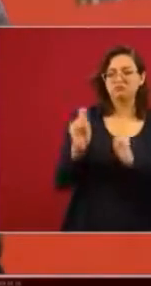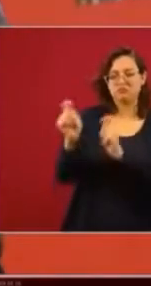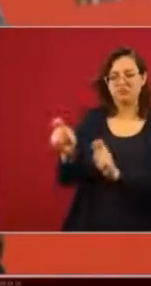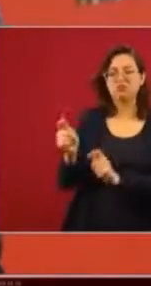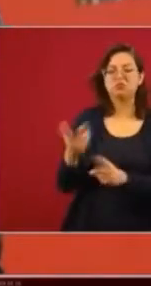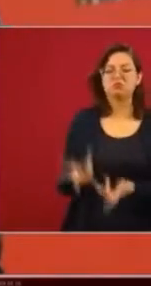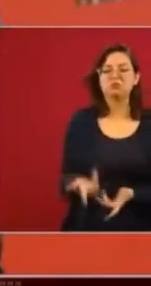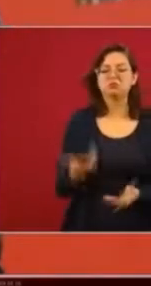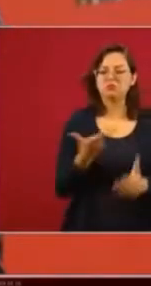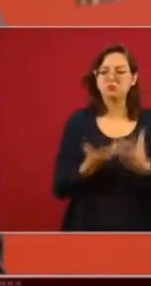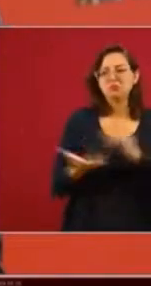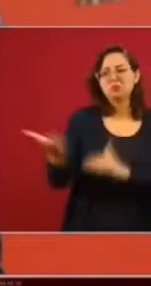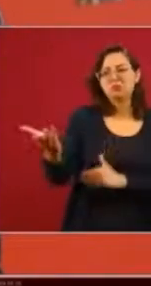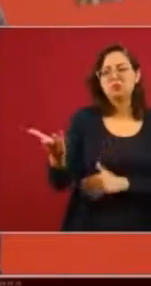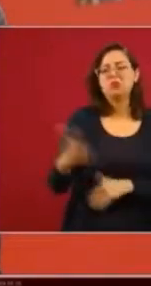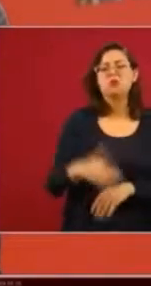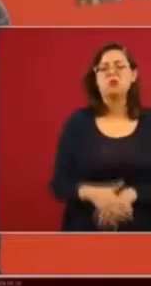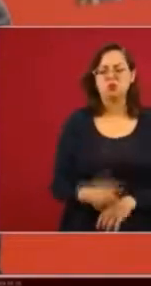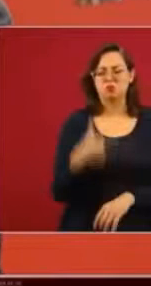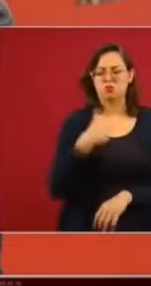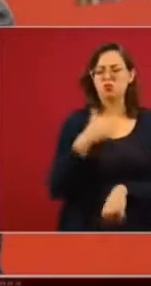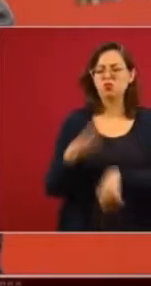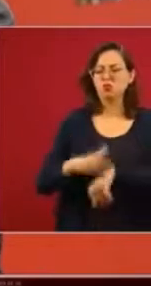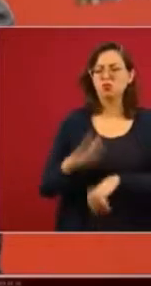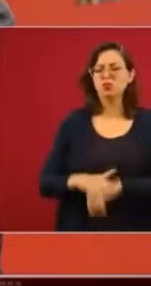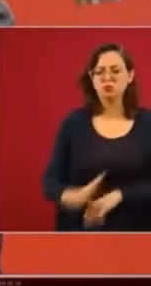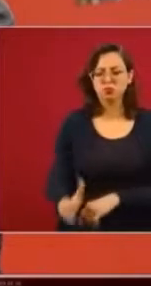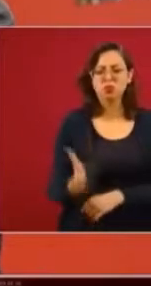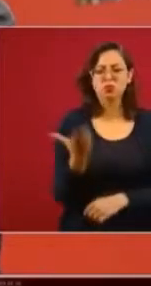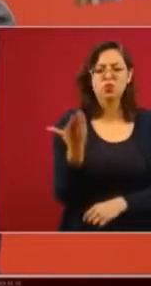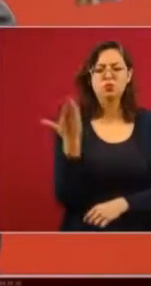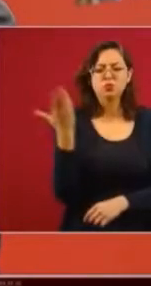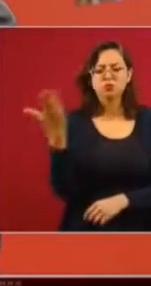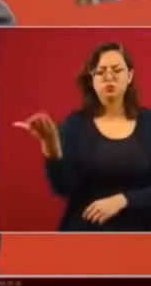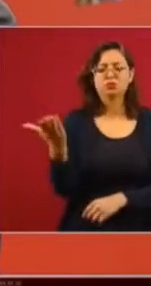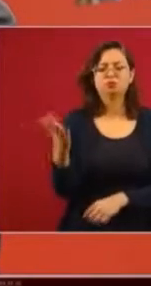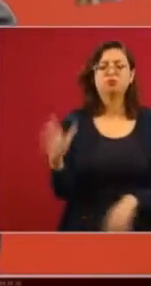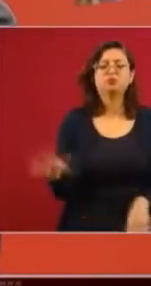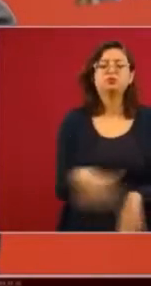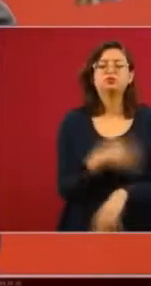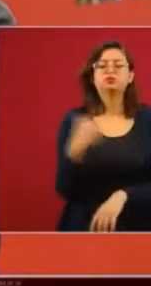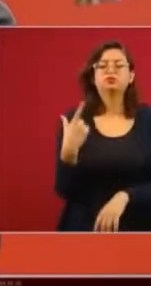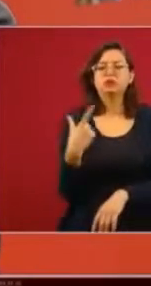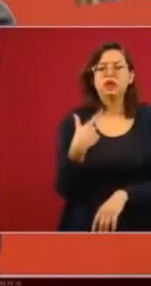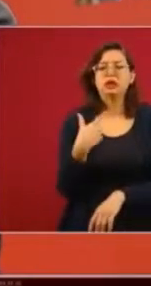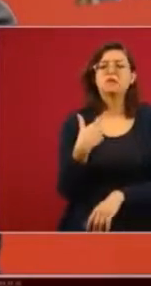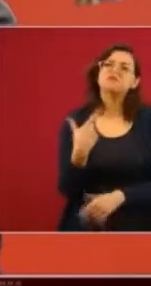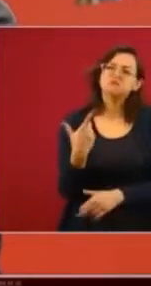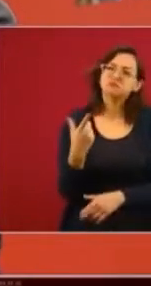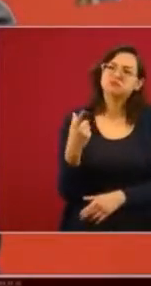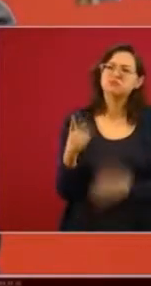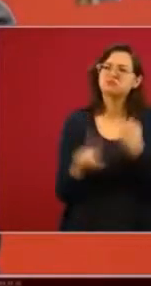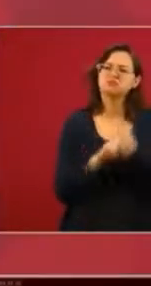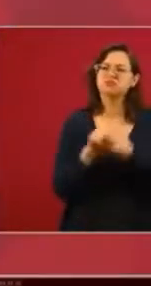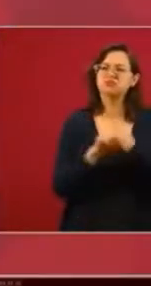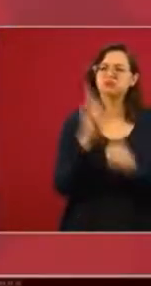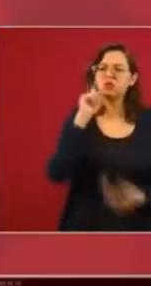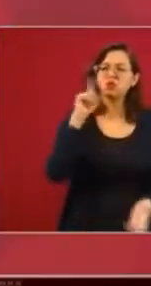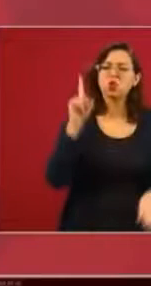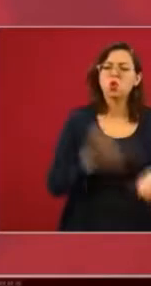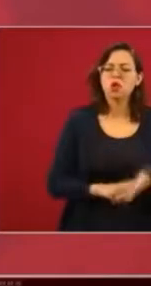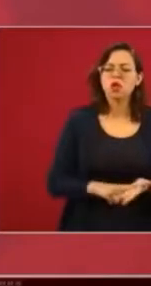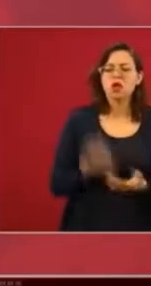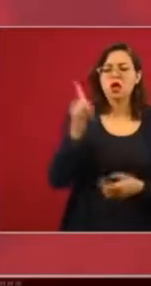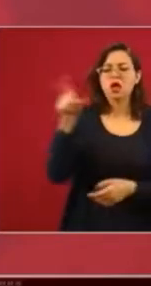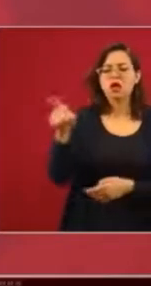ley para alcanzar una meta suele pasarse por alto. Y en ese sentido, lo que vimos con